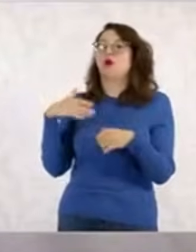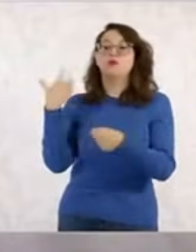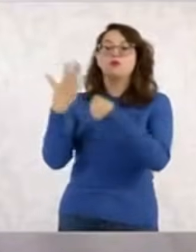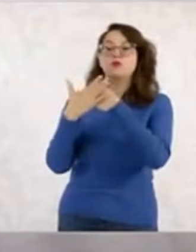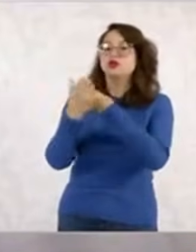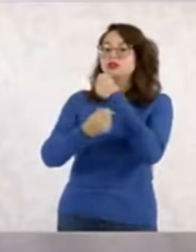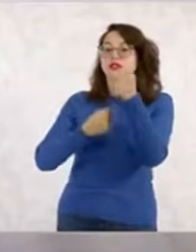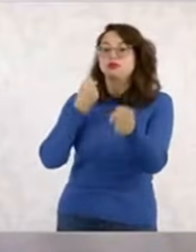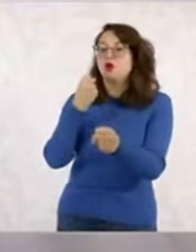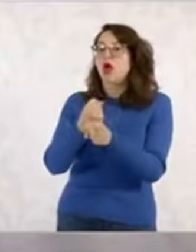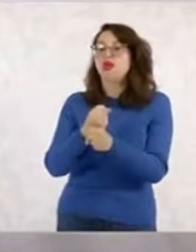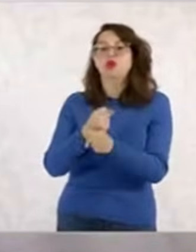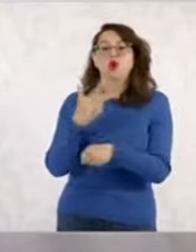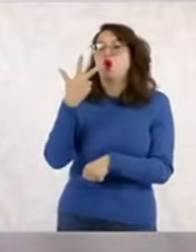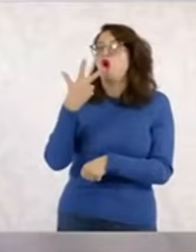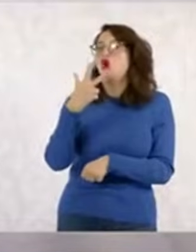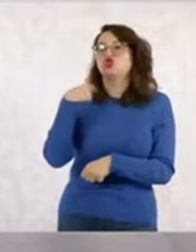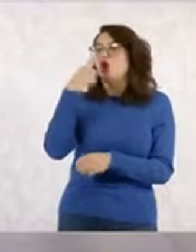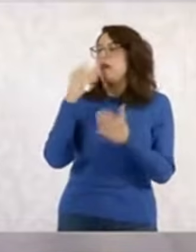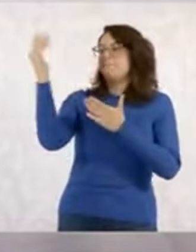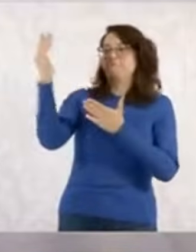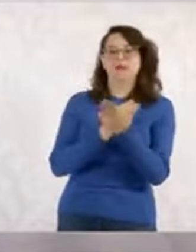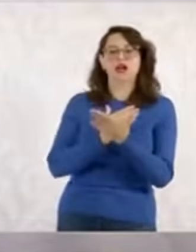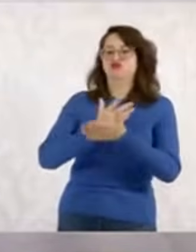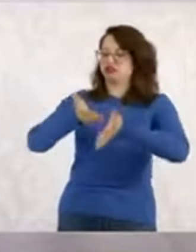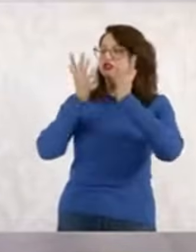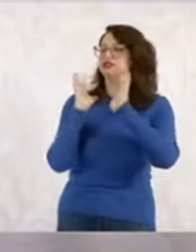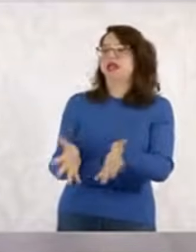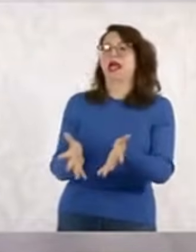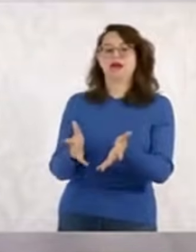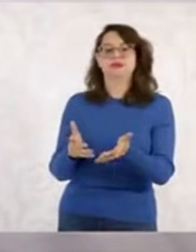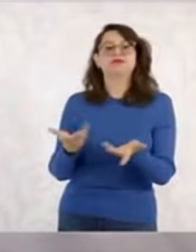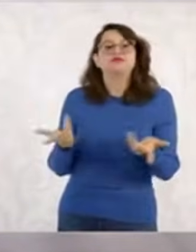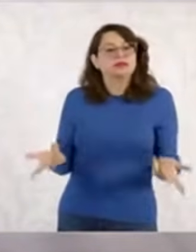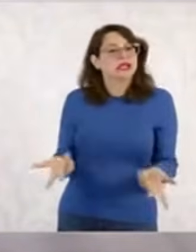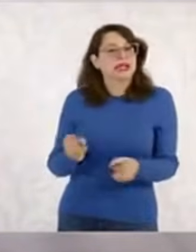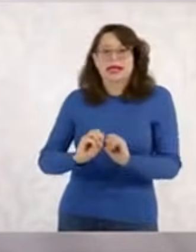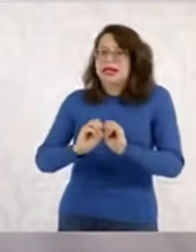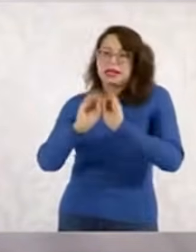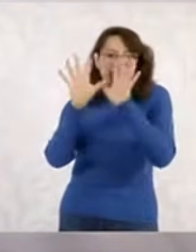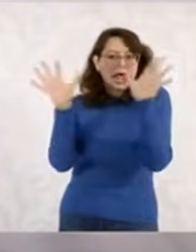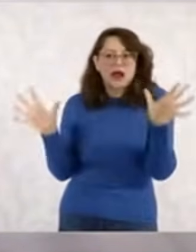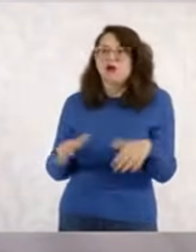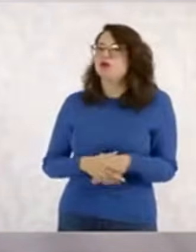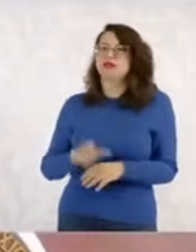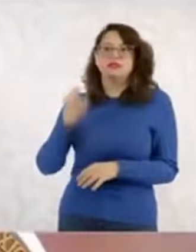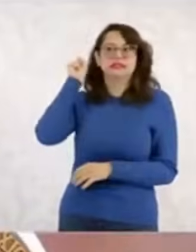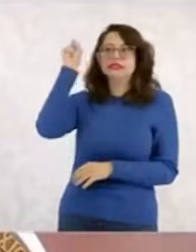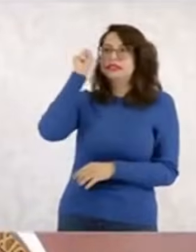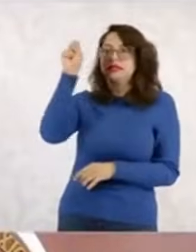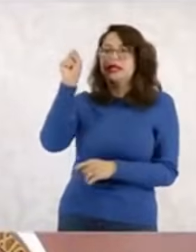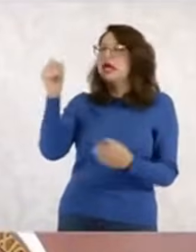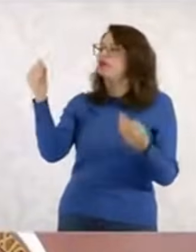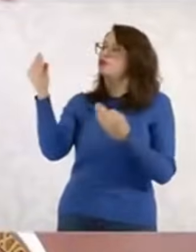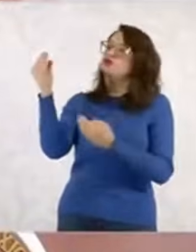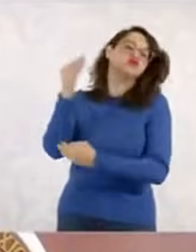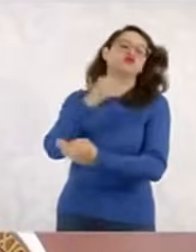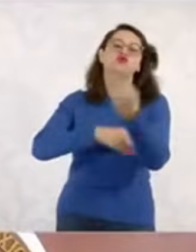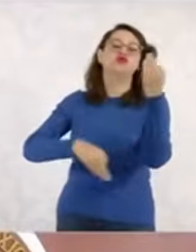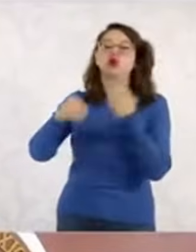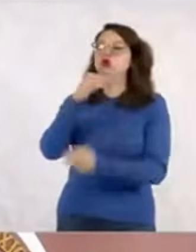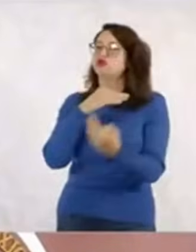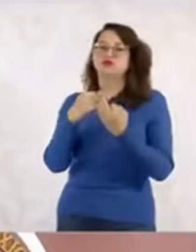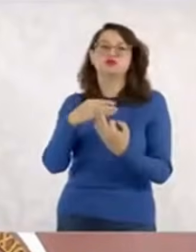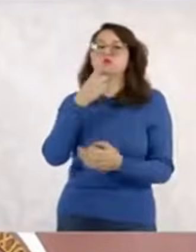que plantearon desde el principio. Todas las representaciones de todos los trabajadores, todas la CTM, la CROC,